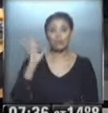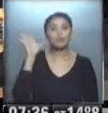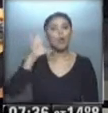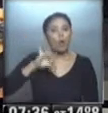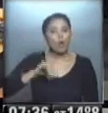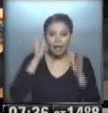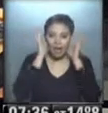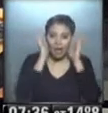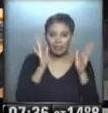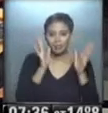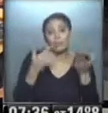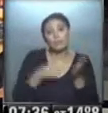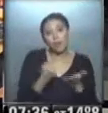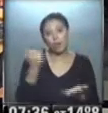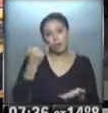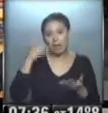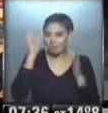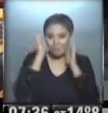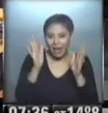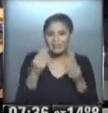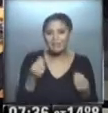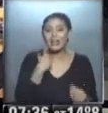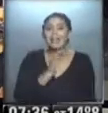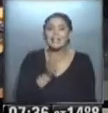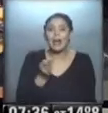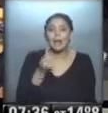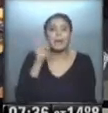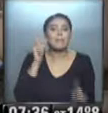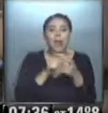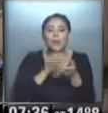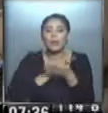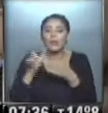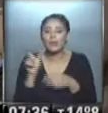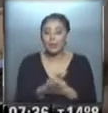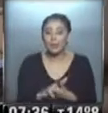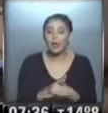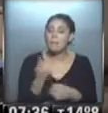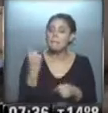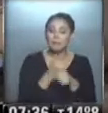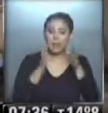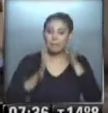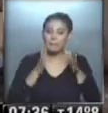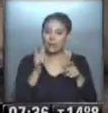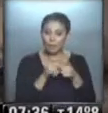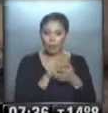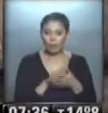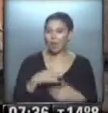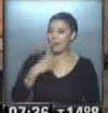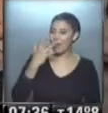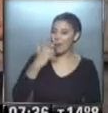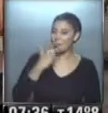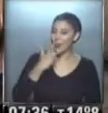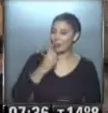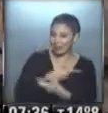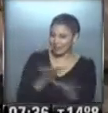Todos los días le prestamos atención, pero los jueves más aún, porque queremos saber qué vamos a ver al cine. Alejo, primera parte de estrenos. Me gustó el prólogo de todos los